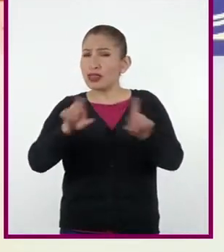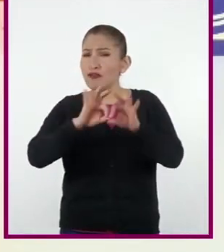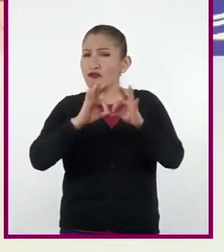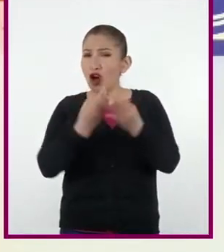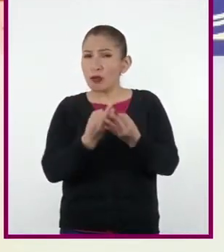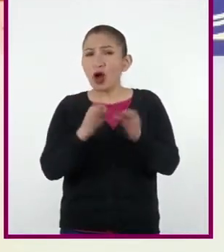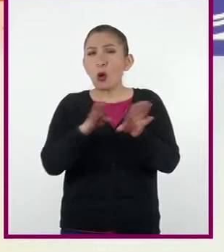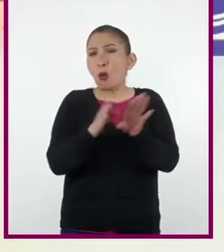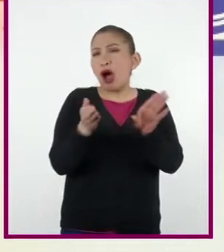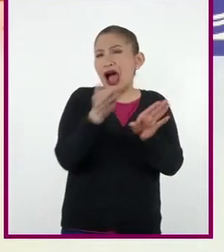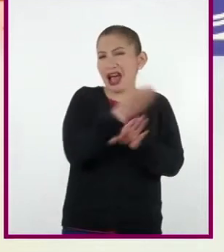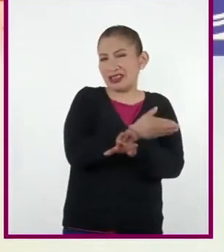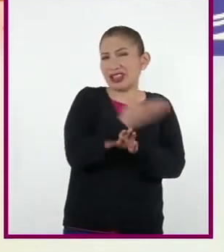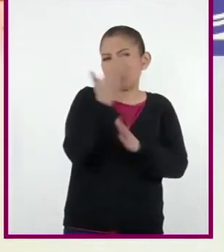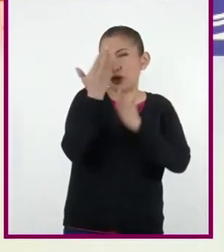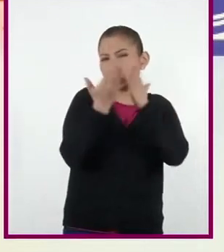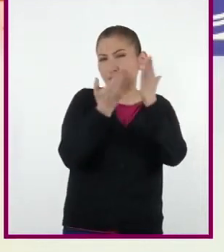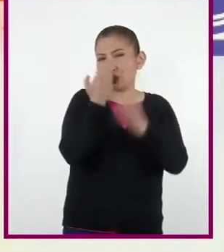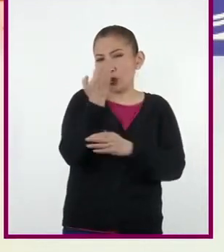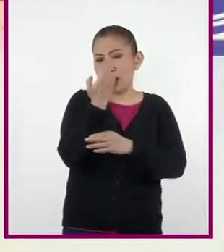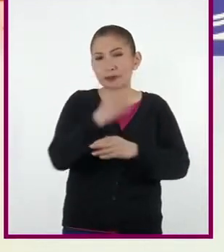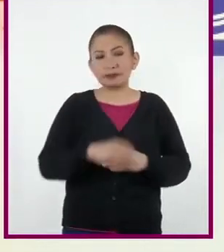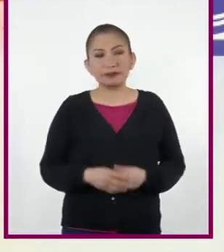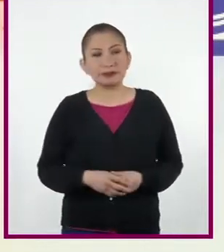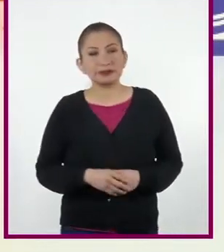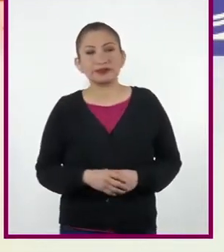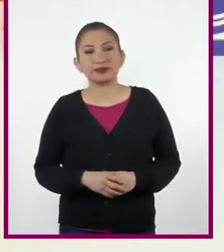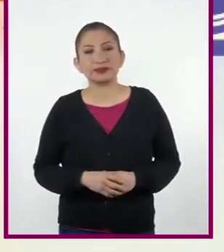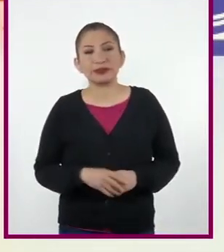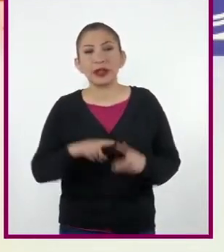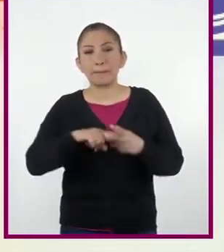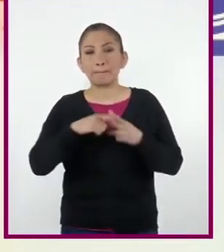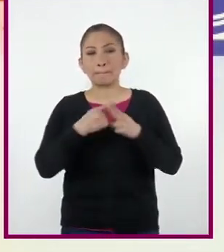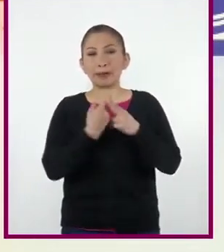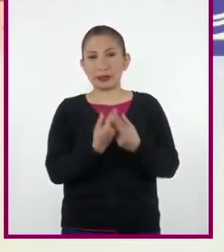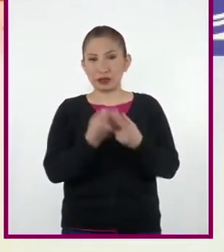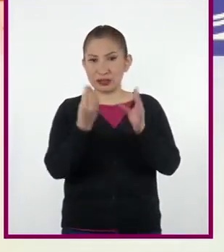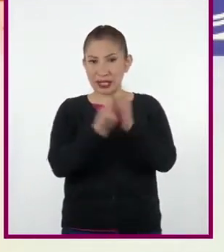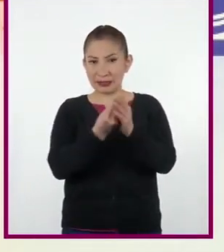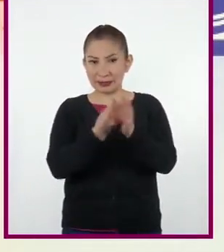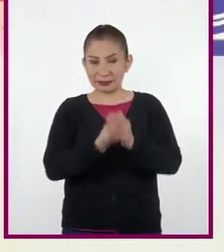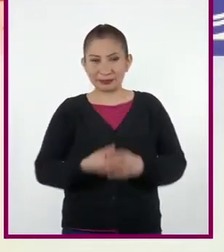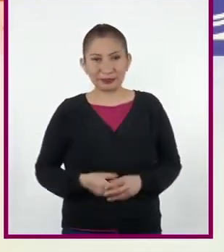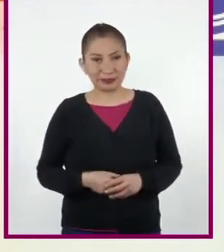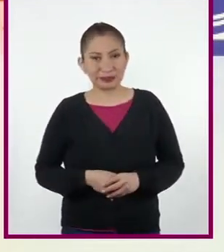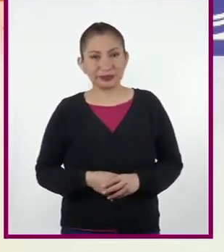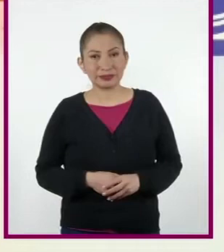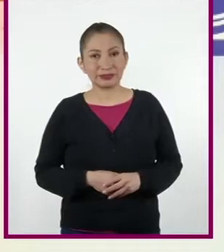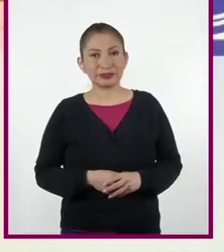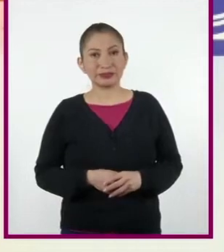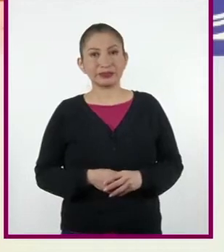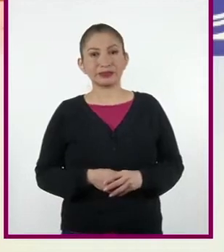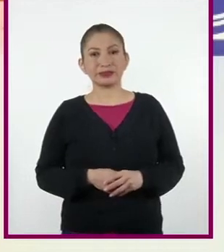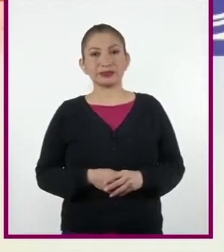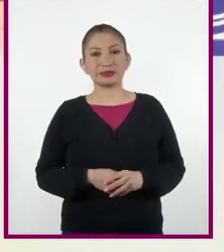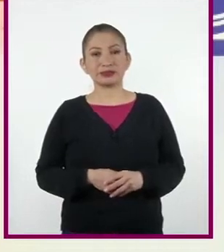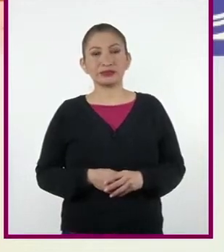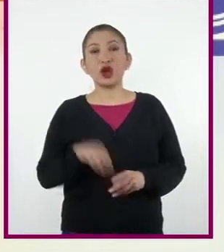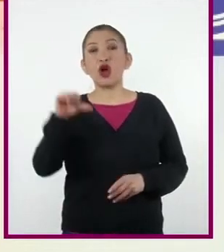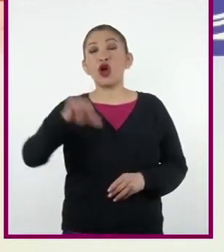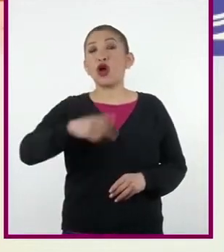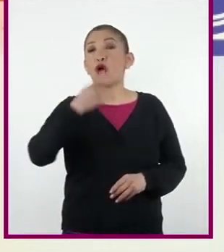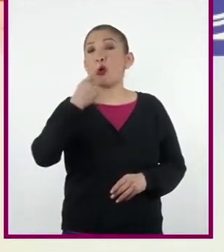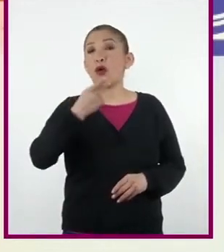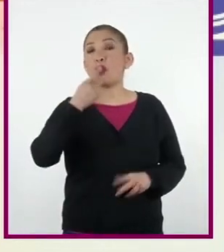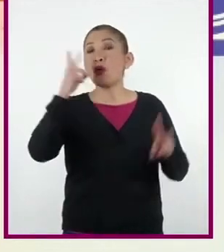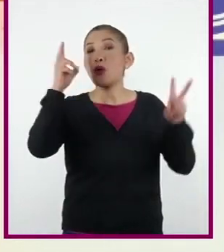distinta a cómo estudiamos cuando estamos en la escuela. Empecemos con la sesión. El día de hoy